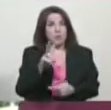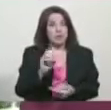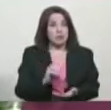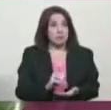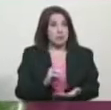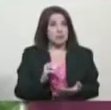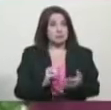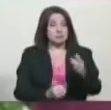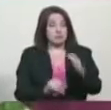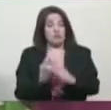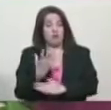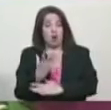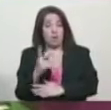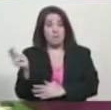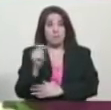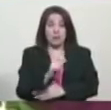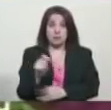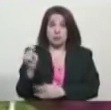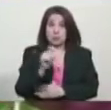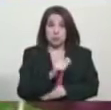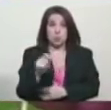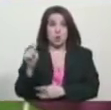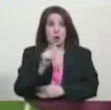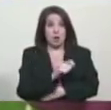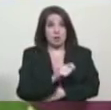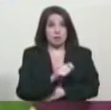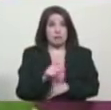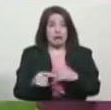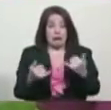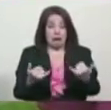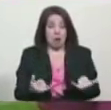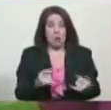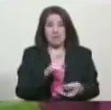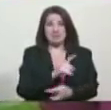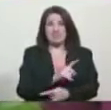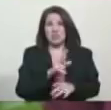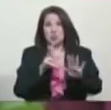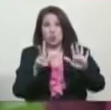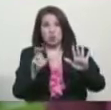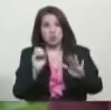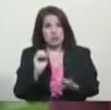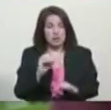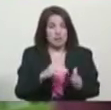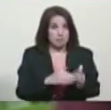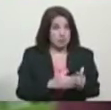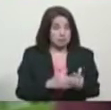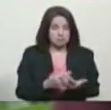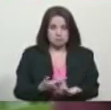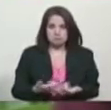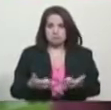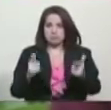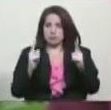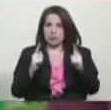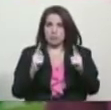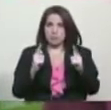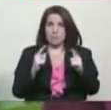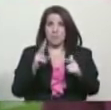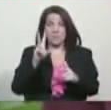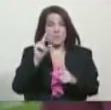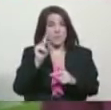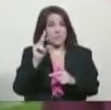esta inversión vamos a pasar a 180.000 tallos mensuales. Esto nos permite, presidente, convertirnos en los